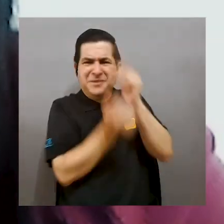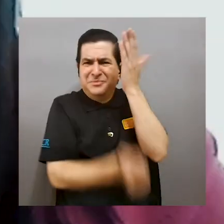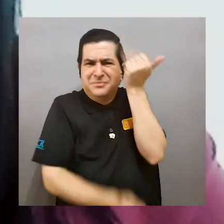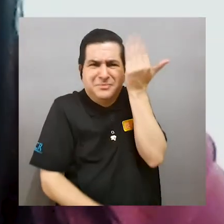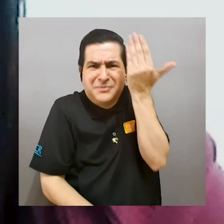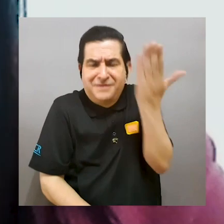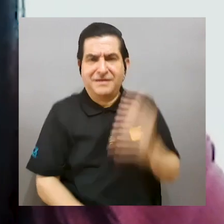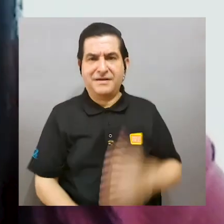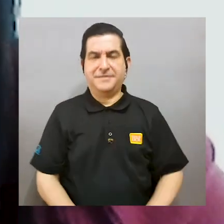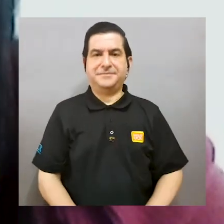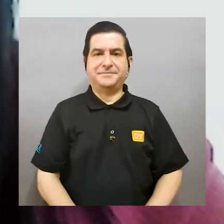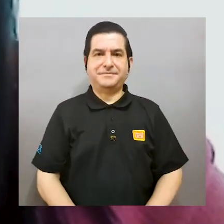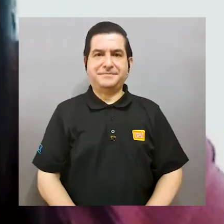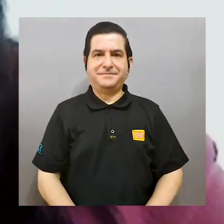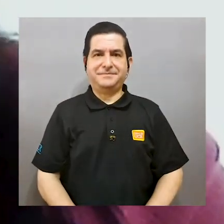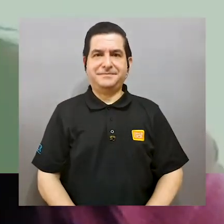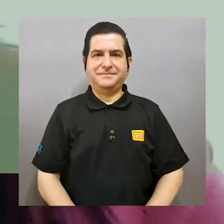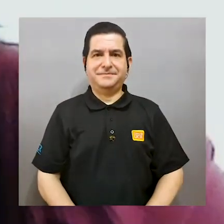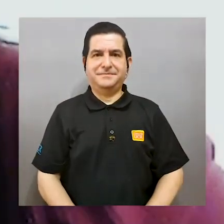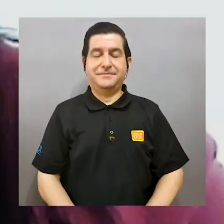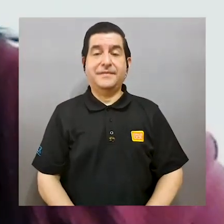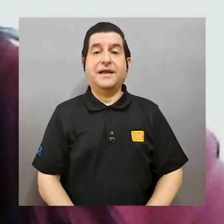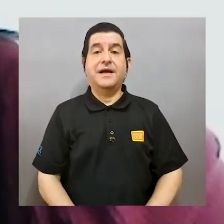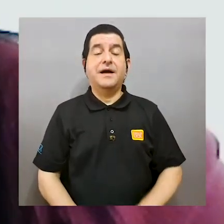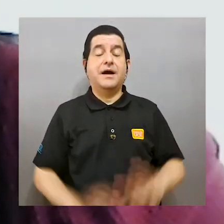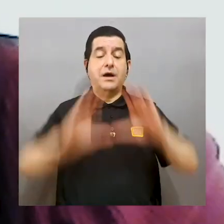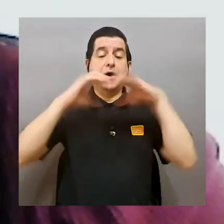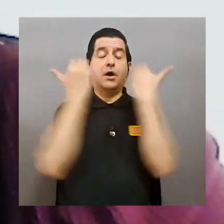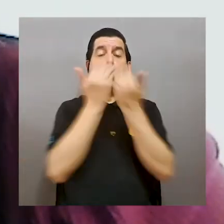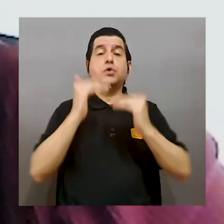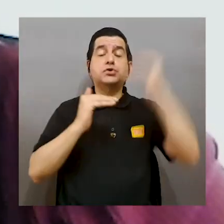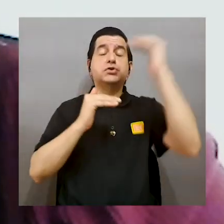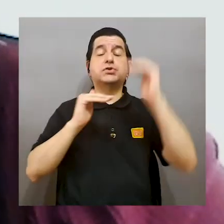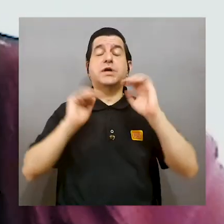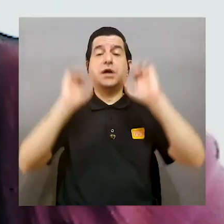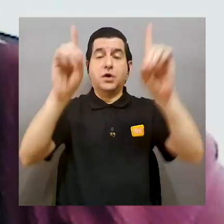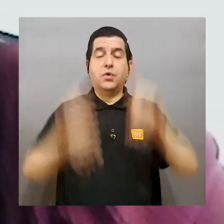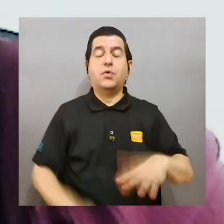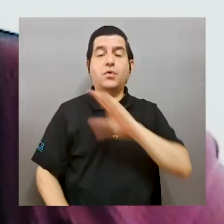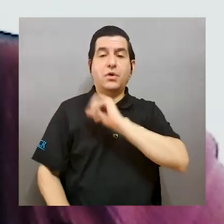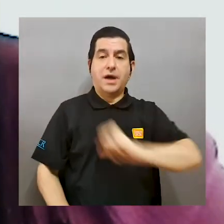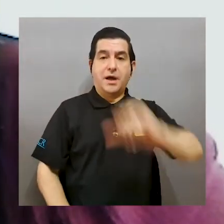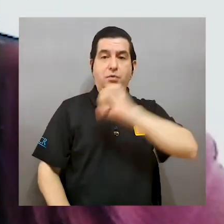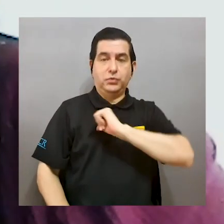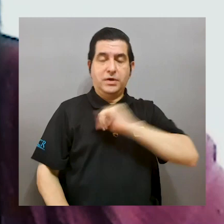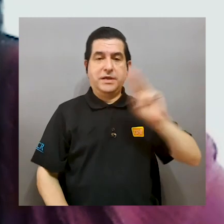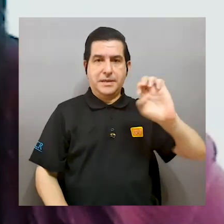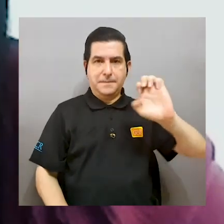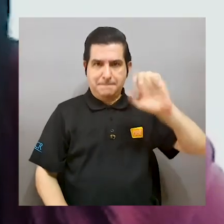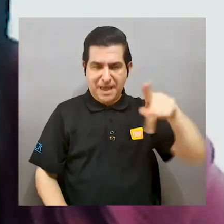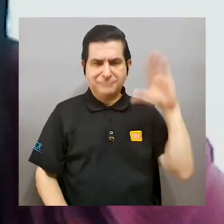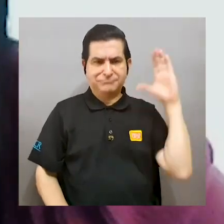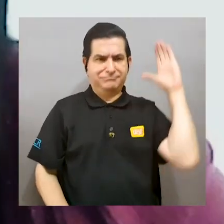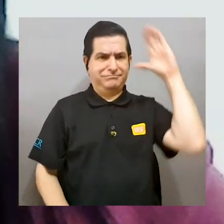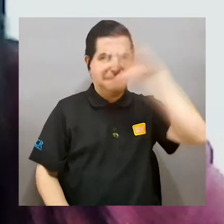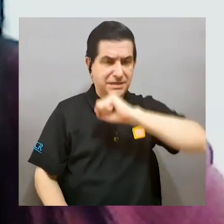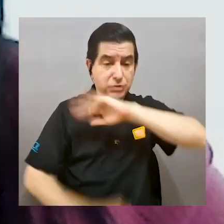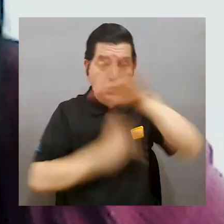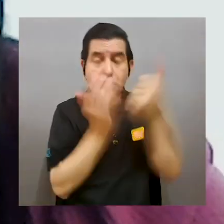¿por qué se da la reforma? Porque el Consejo Superior de Educación y las autoridades del MEP se dan